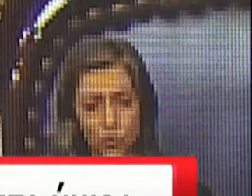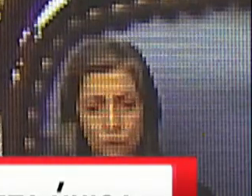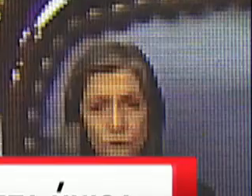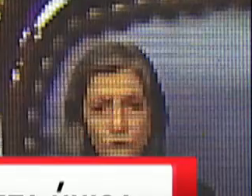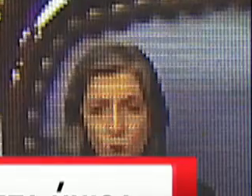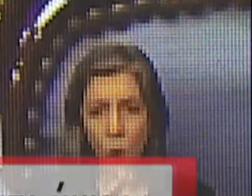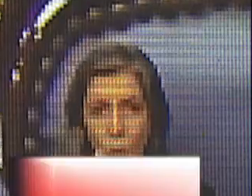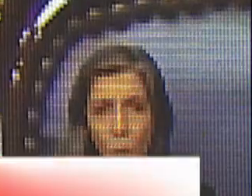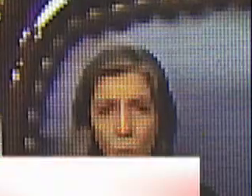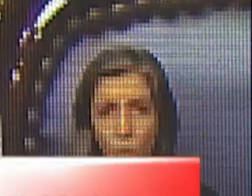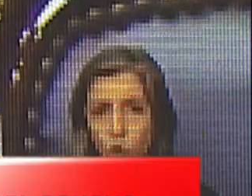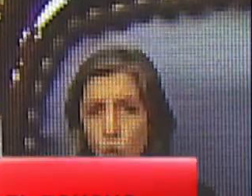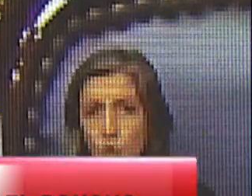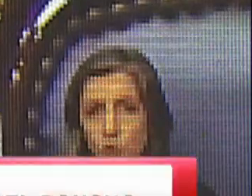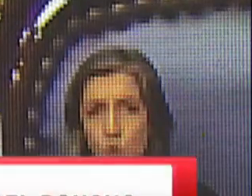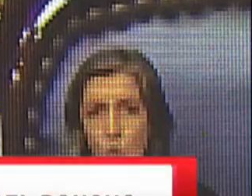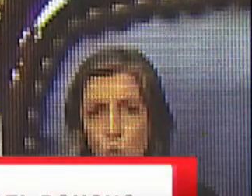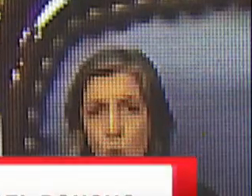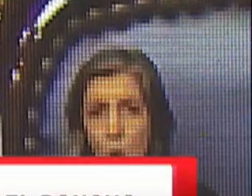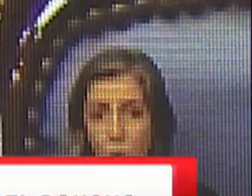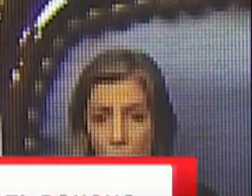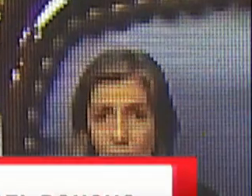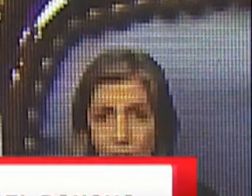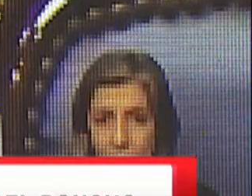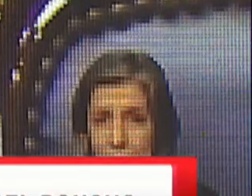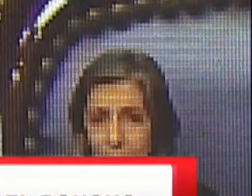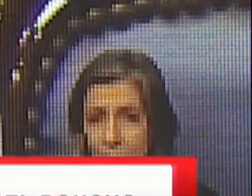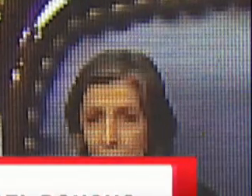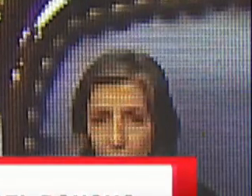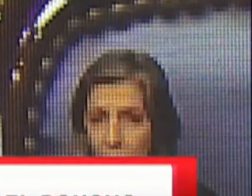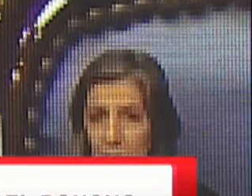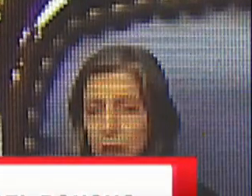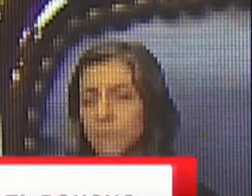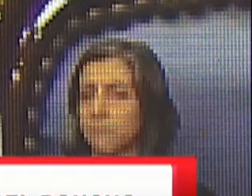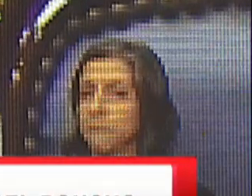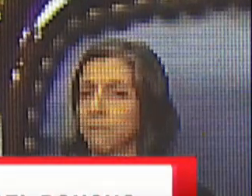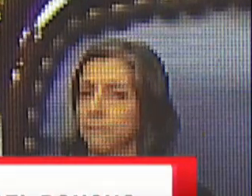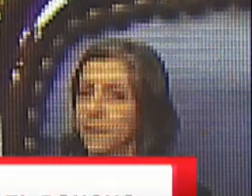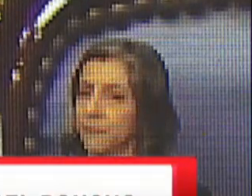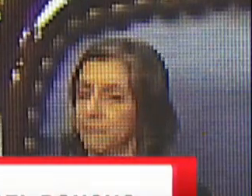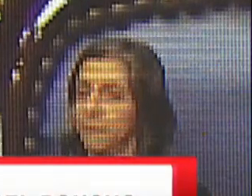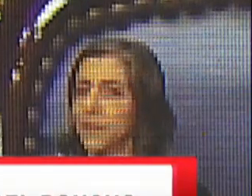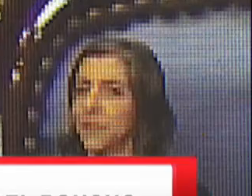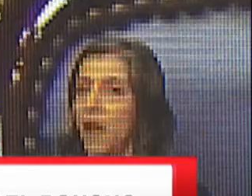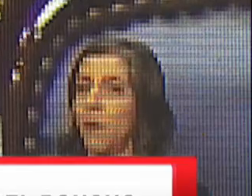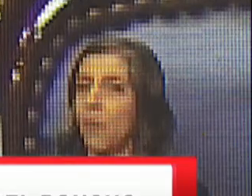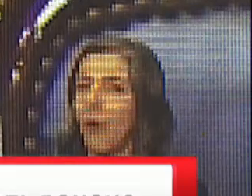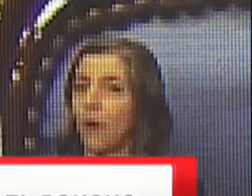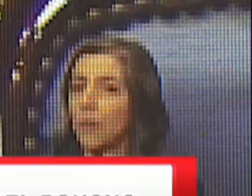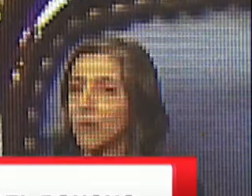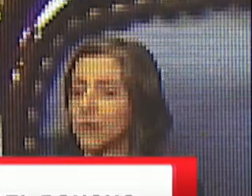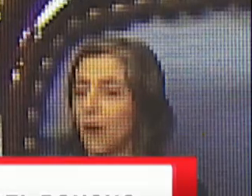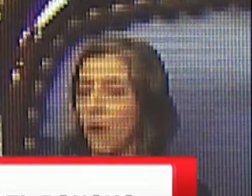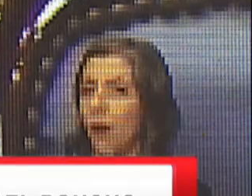gobierno, muy curioso, porque se presentó diciendo que